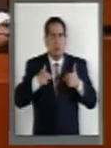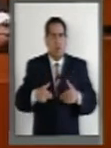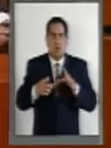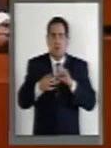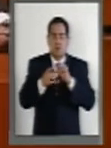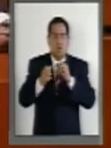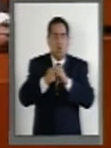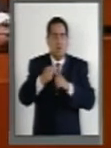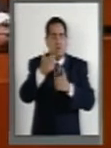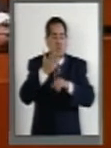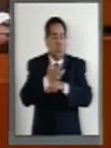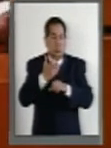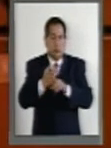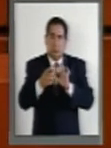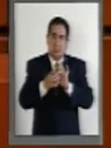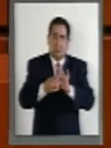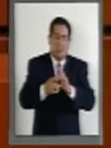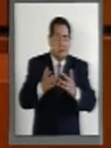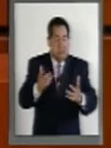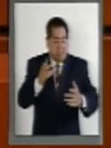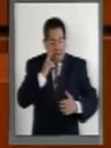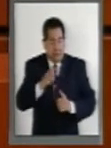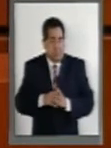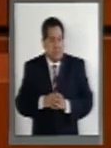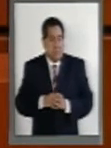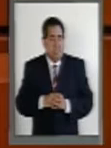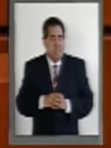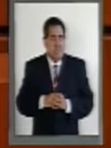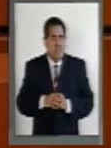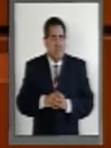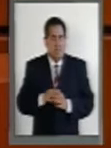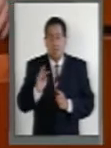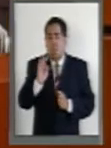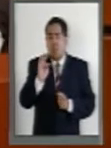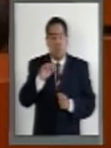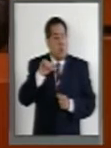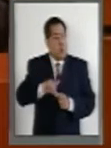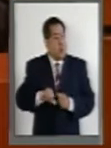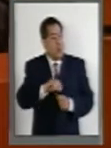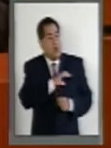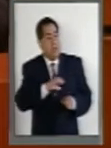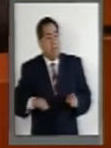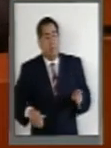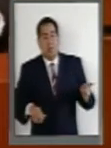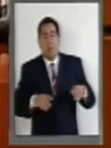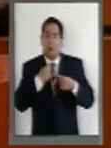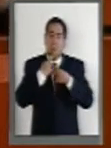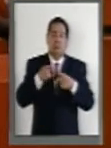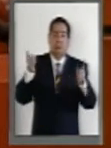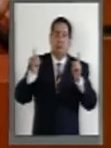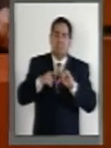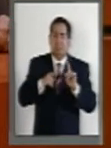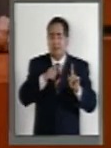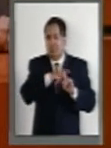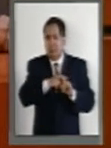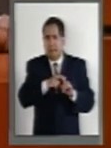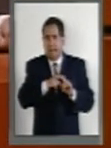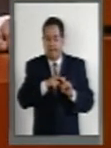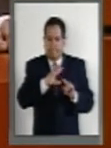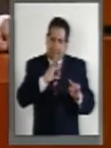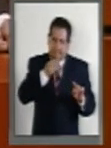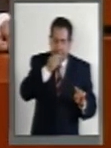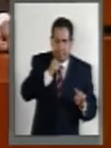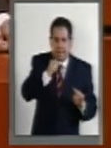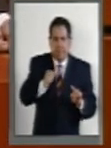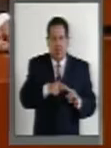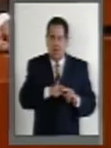los Estados Unidos. Si hoy solamente como candidato declara y no se muerde la lengua para